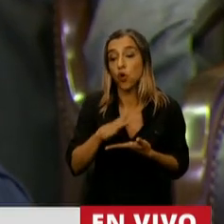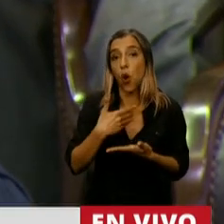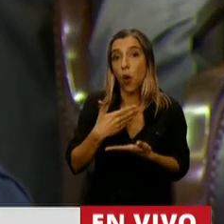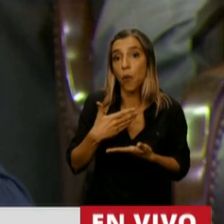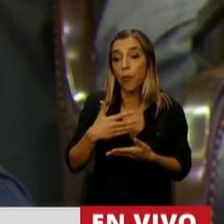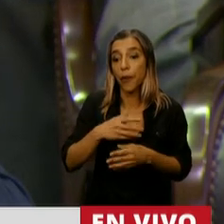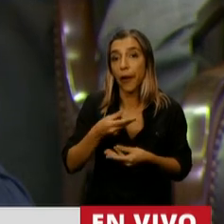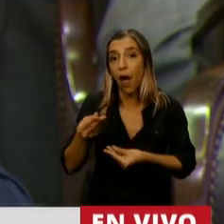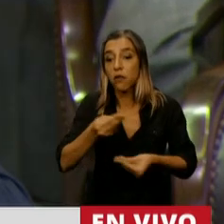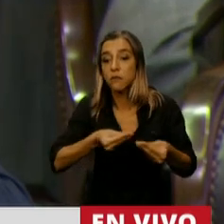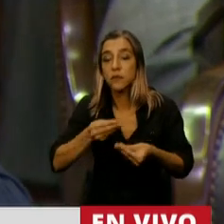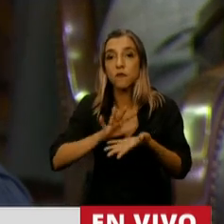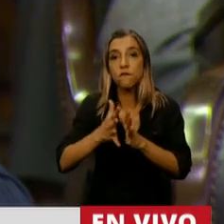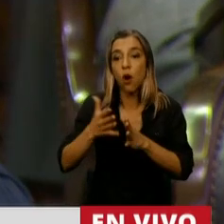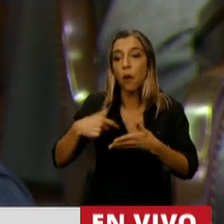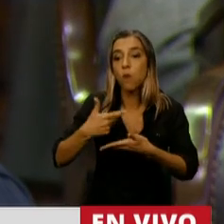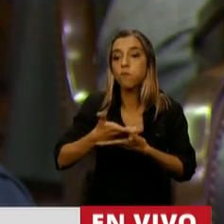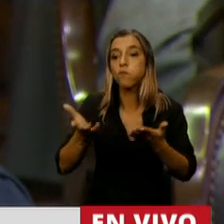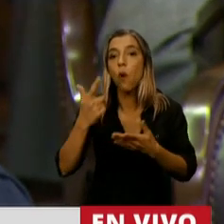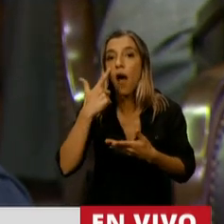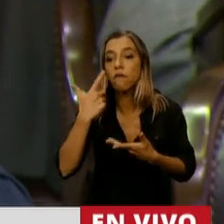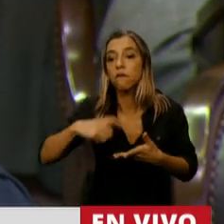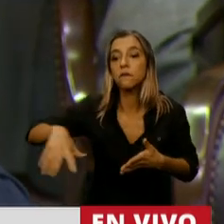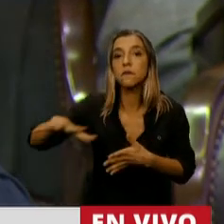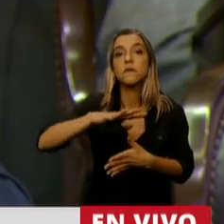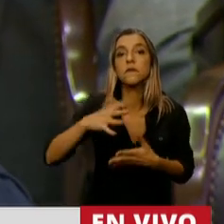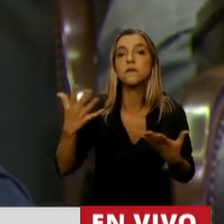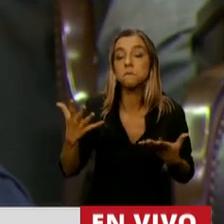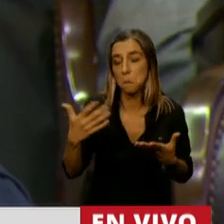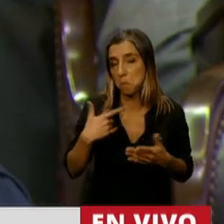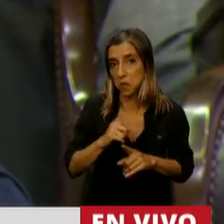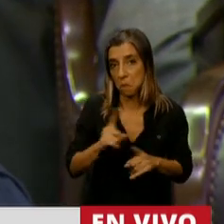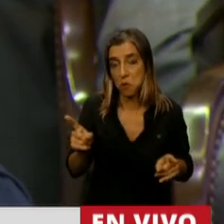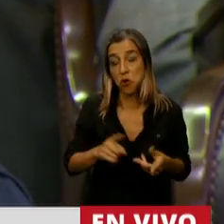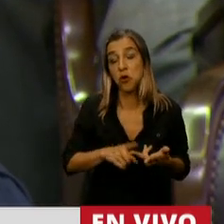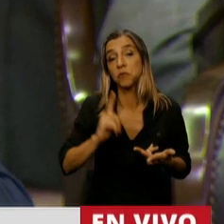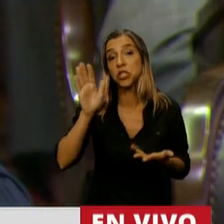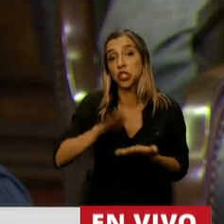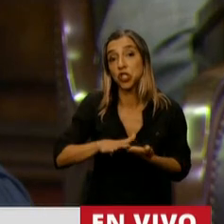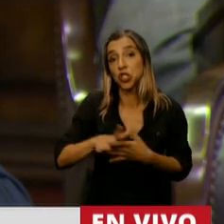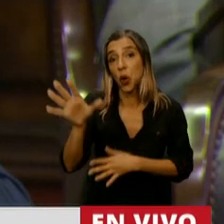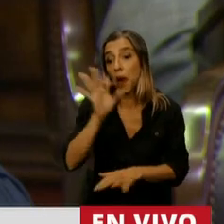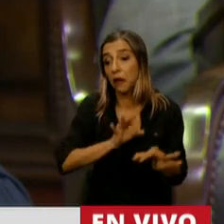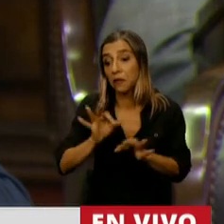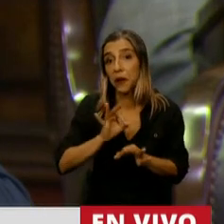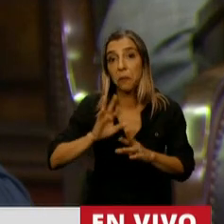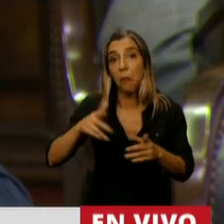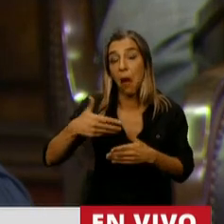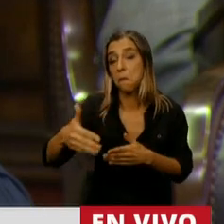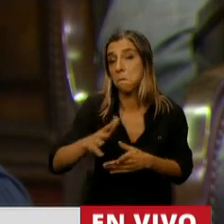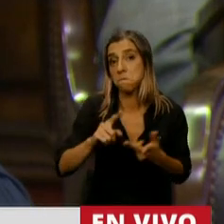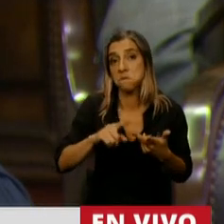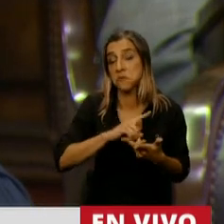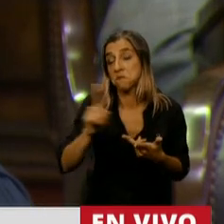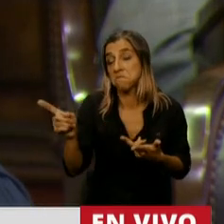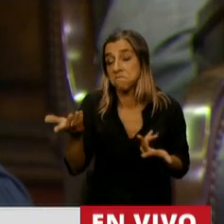creo que es una situación inversamente proporcional a la importancia estratégica que el tema tiene voy